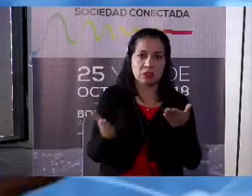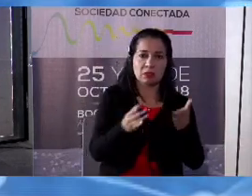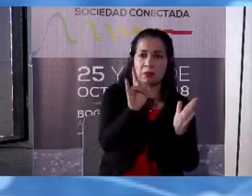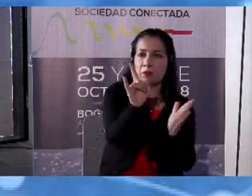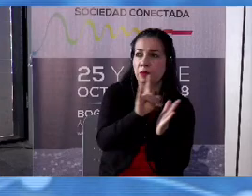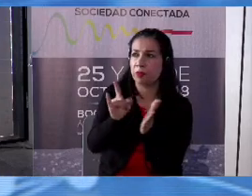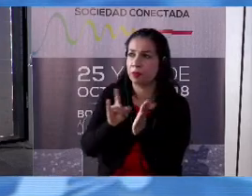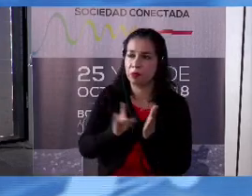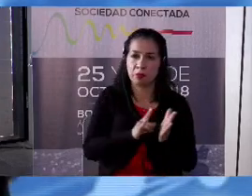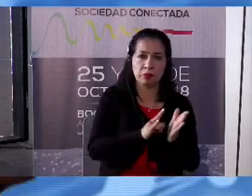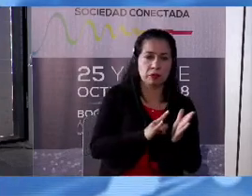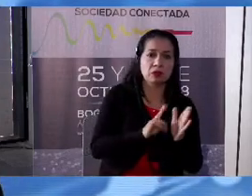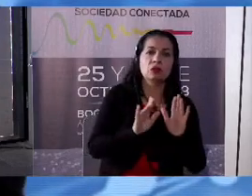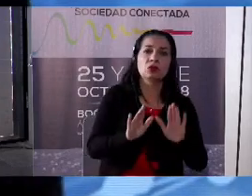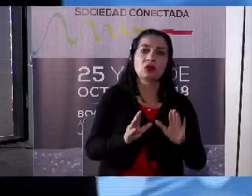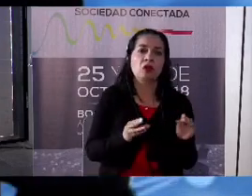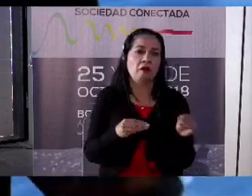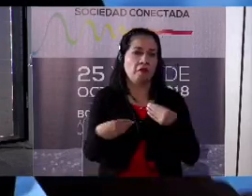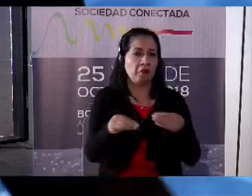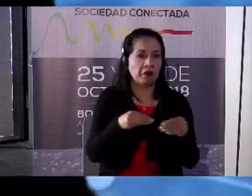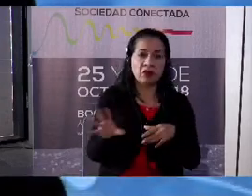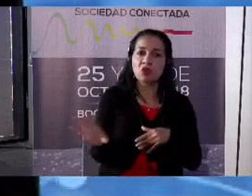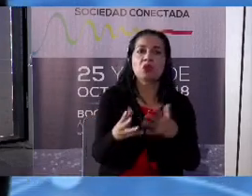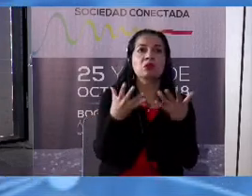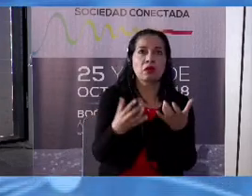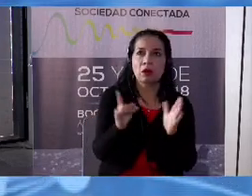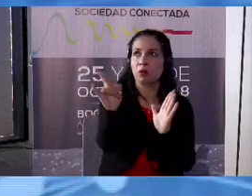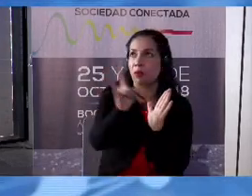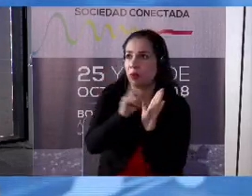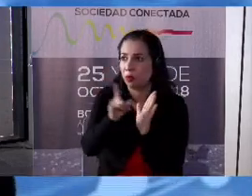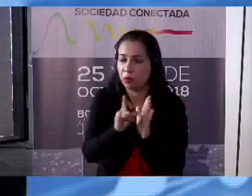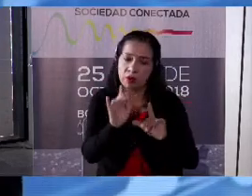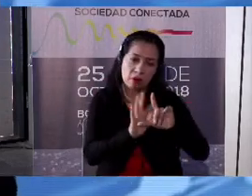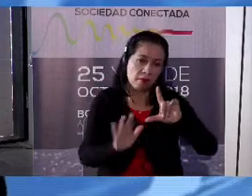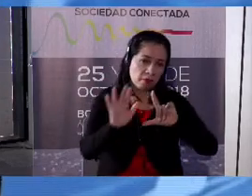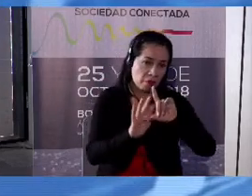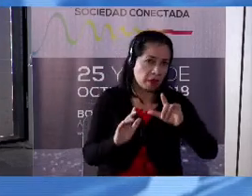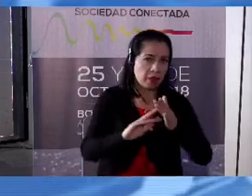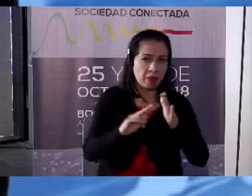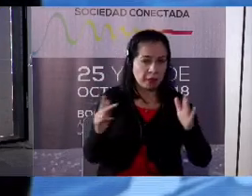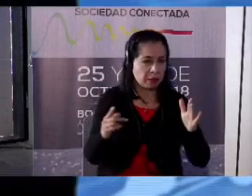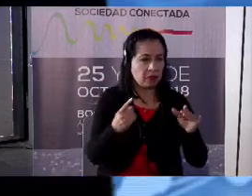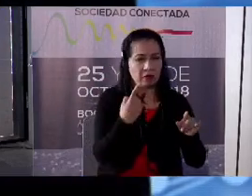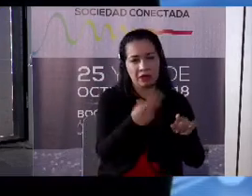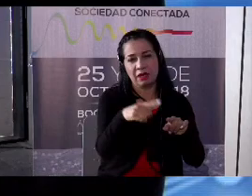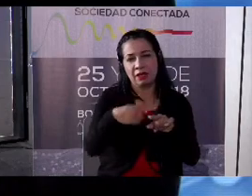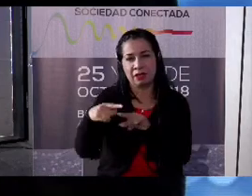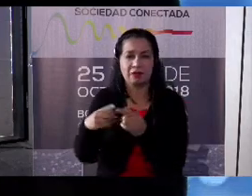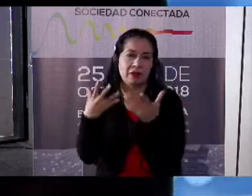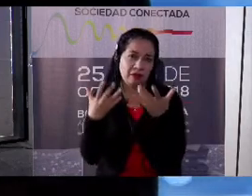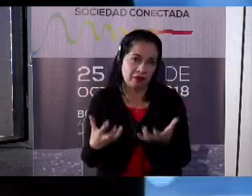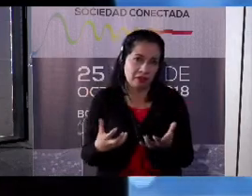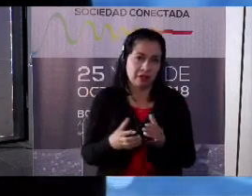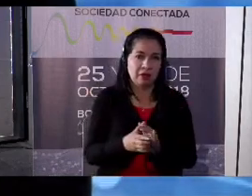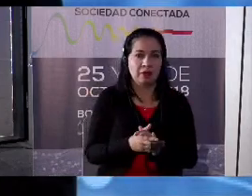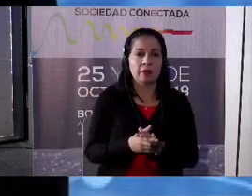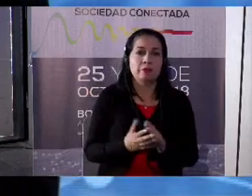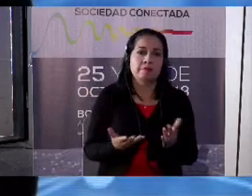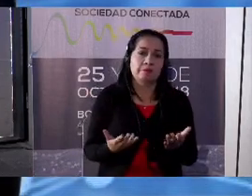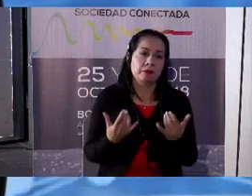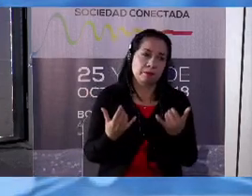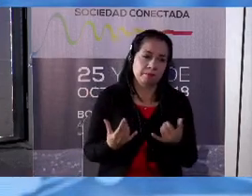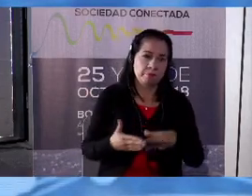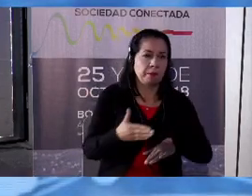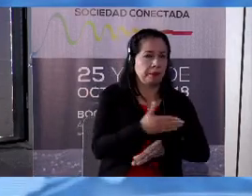son muy flexibles todo el mundo quiere conectividad inalámbrica tener video y otras tecnologías pero como